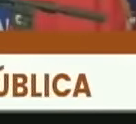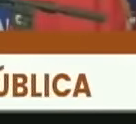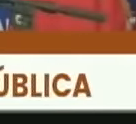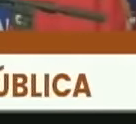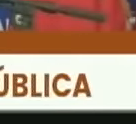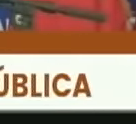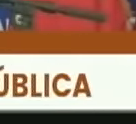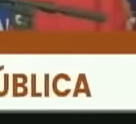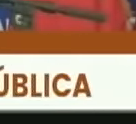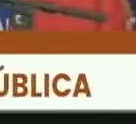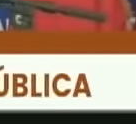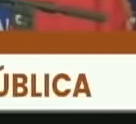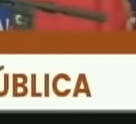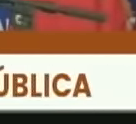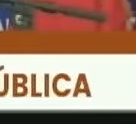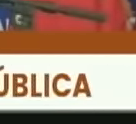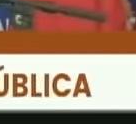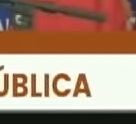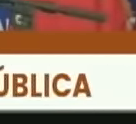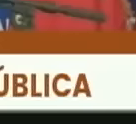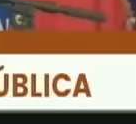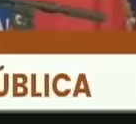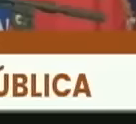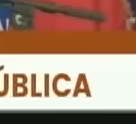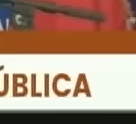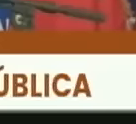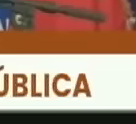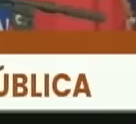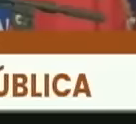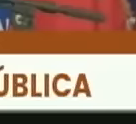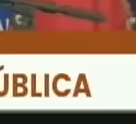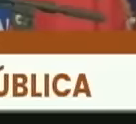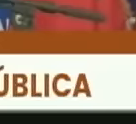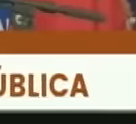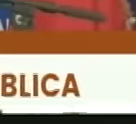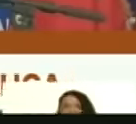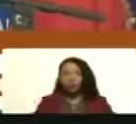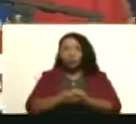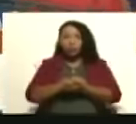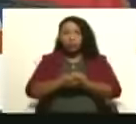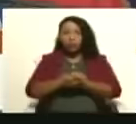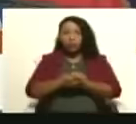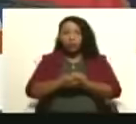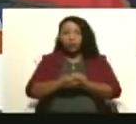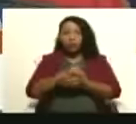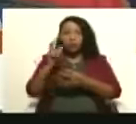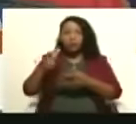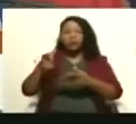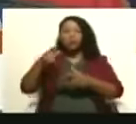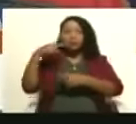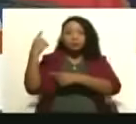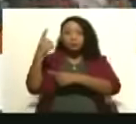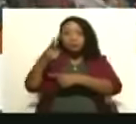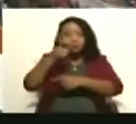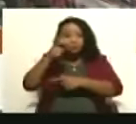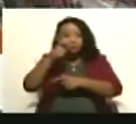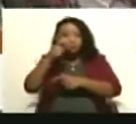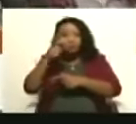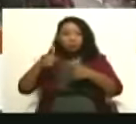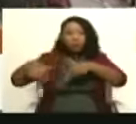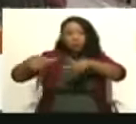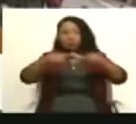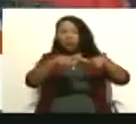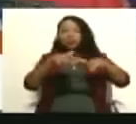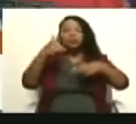entre otros. Asimismo, durante el despliegue contaremos con una seguridad móvil de patrullas en zonas, rutas y áreas las cuales